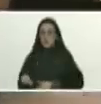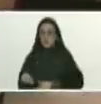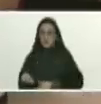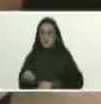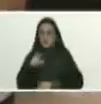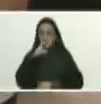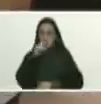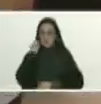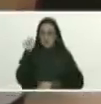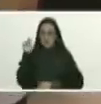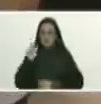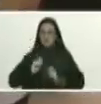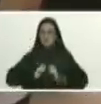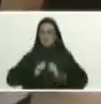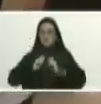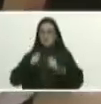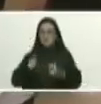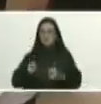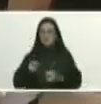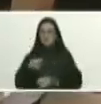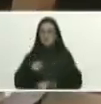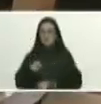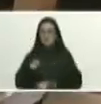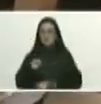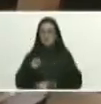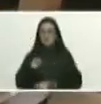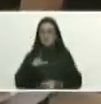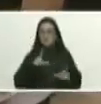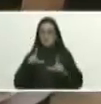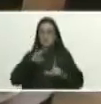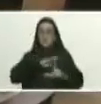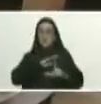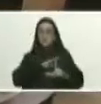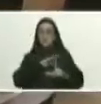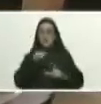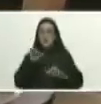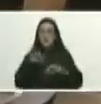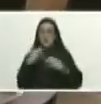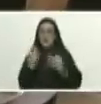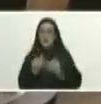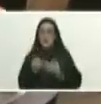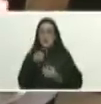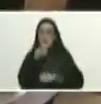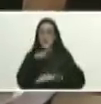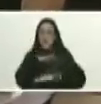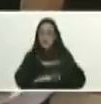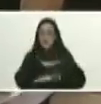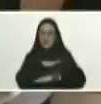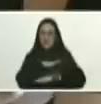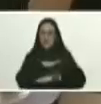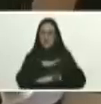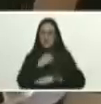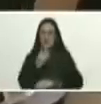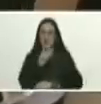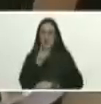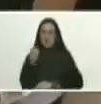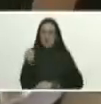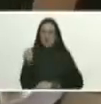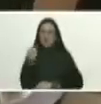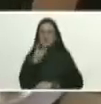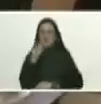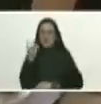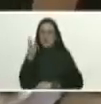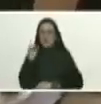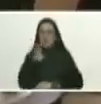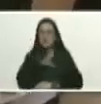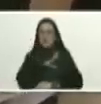República, Nicolás Maduro, le haga entrega de las llaves y del título de propiedad a esta familia que hoy es beneficiada también de las 440 de